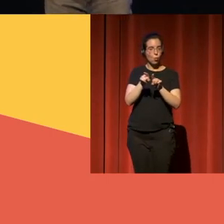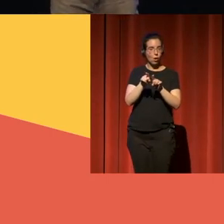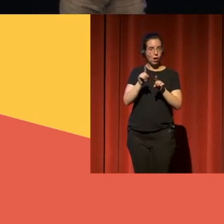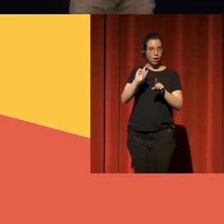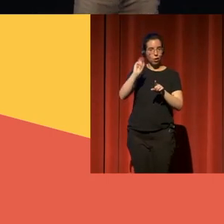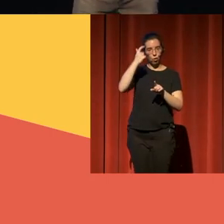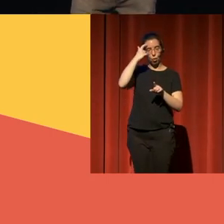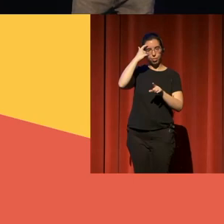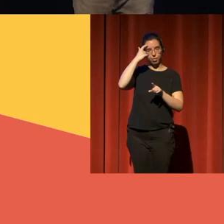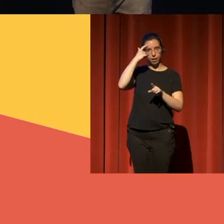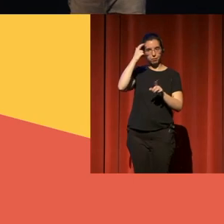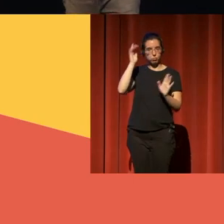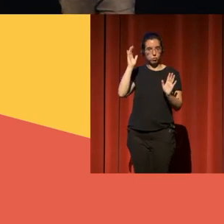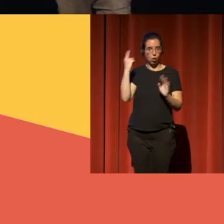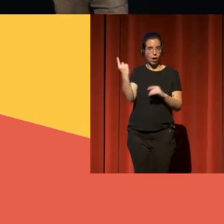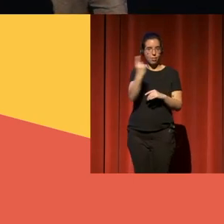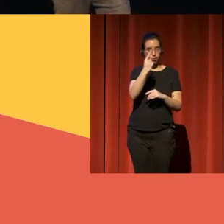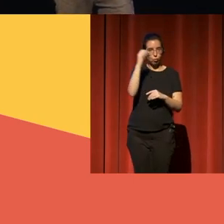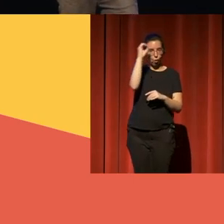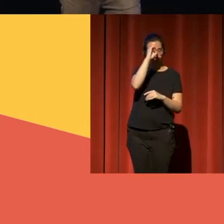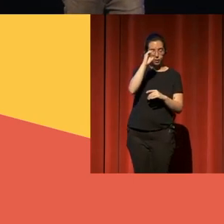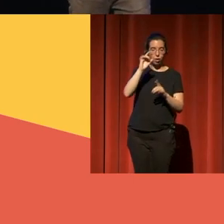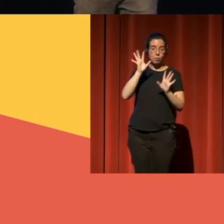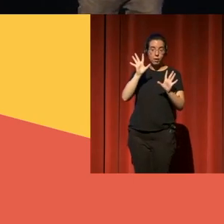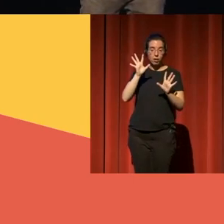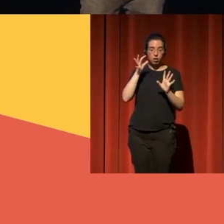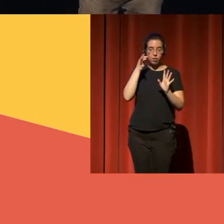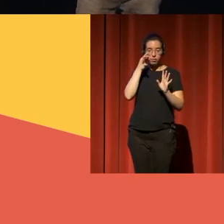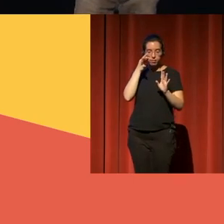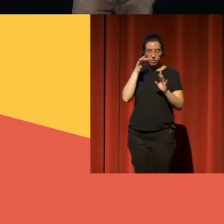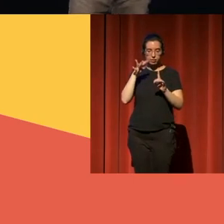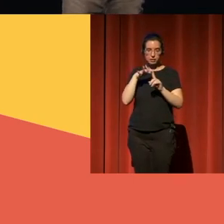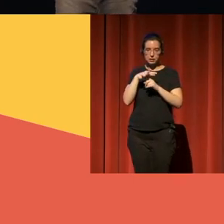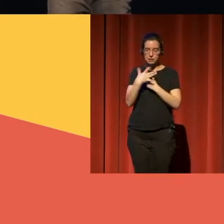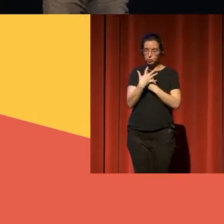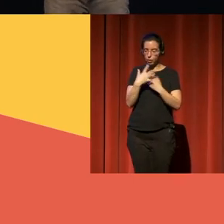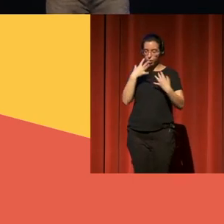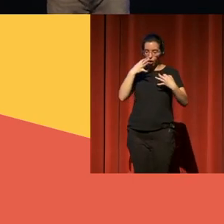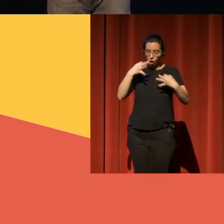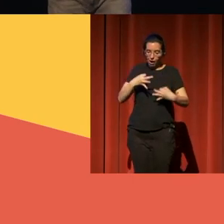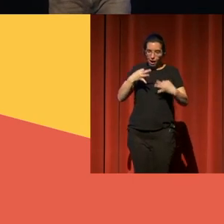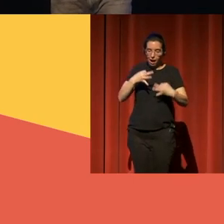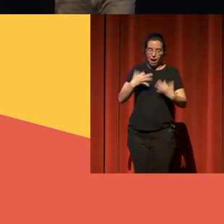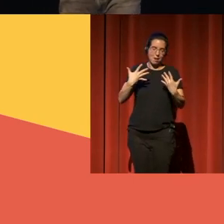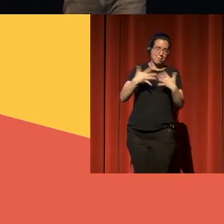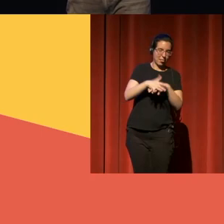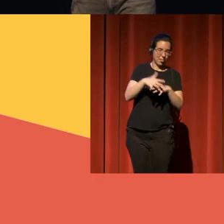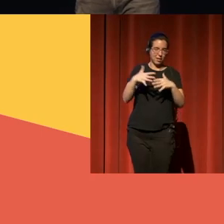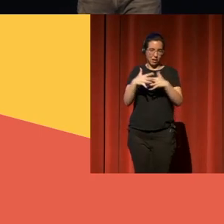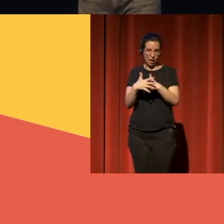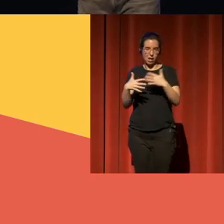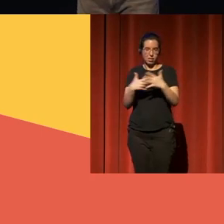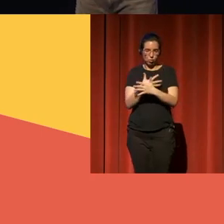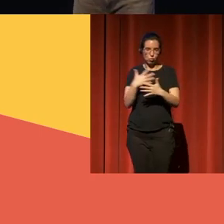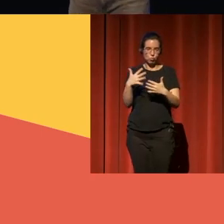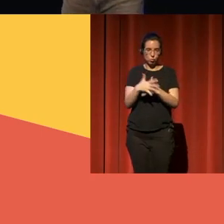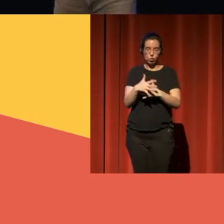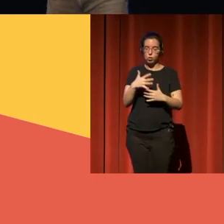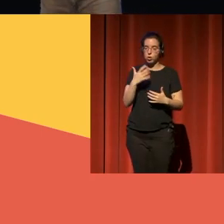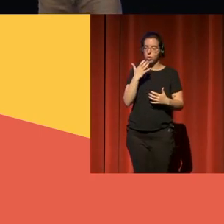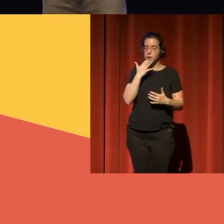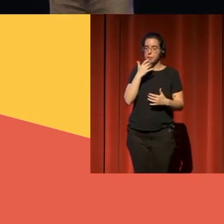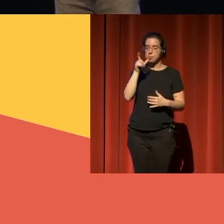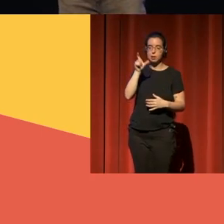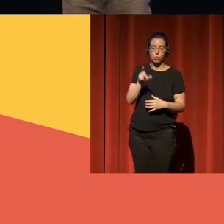Ah quiero decir que en la realidad eh aparecen más mezcladas no es decir una una persona